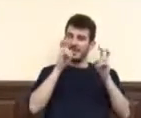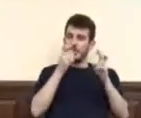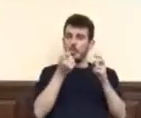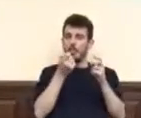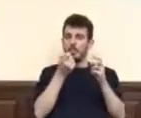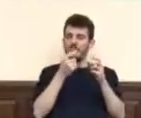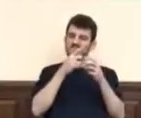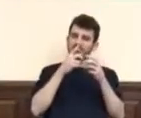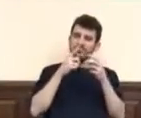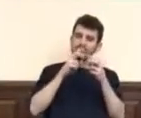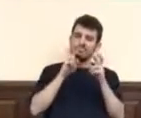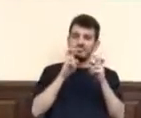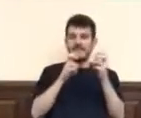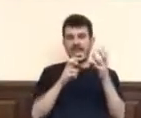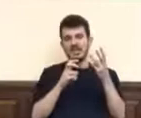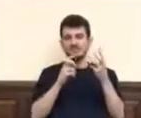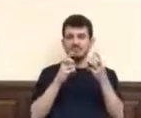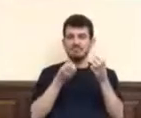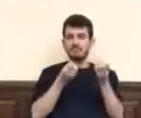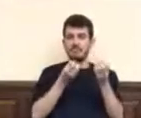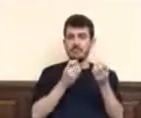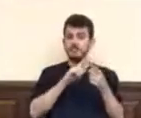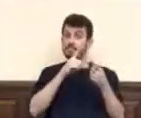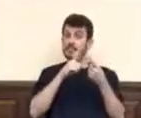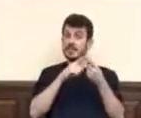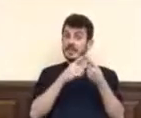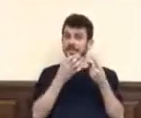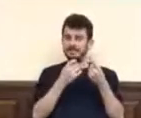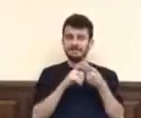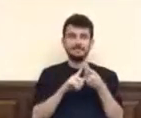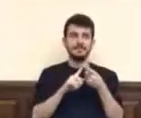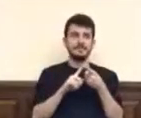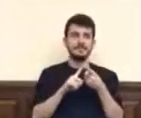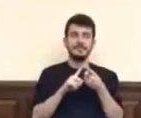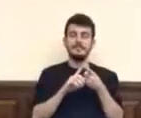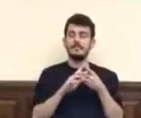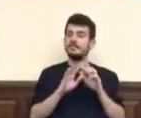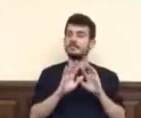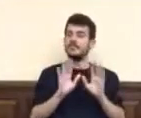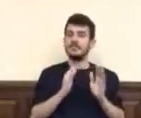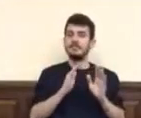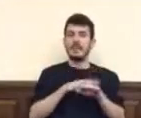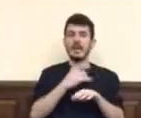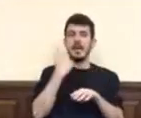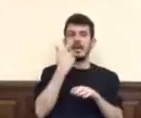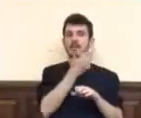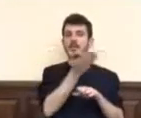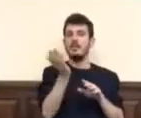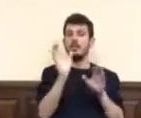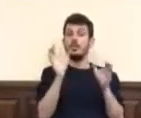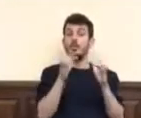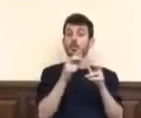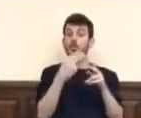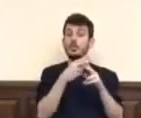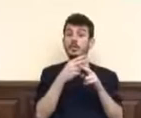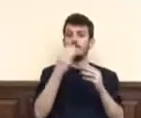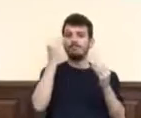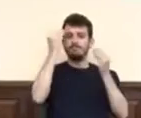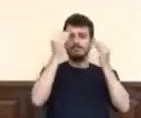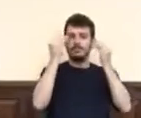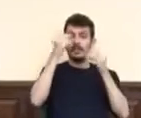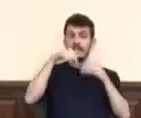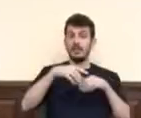tres. La primera es simplemente para la reflexión de los partidos que forman parte del